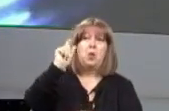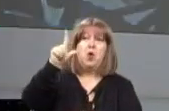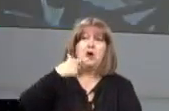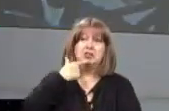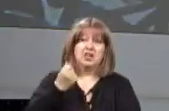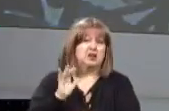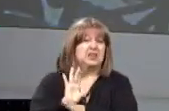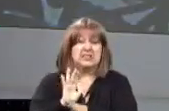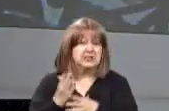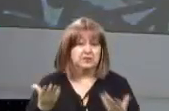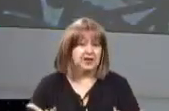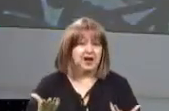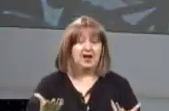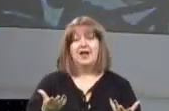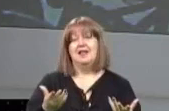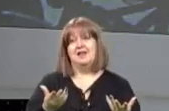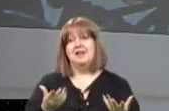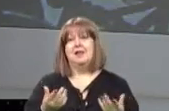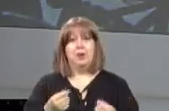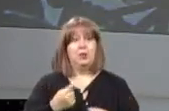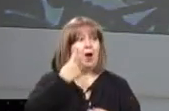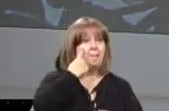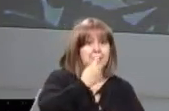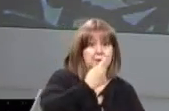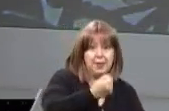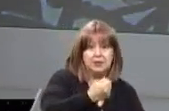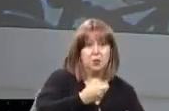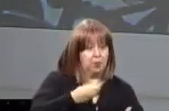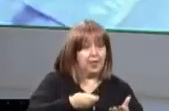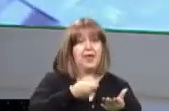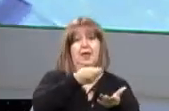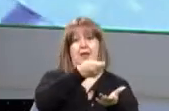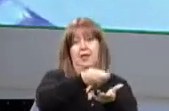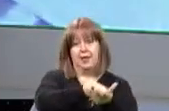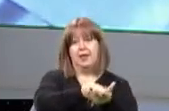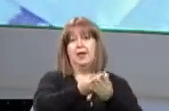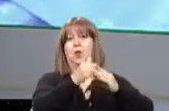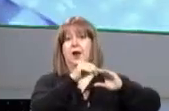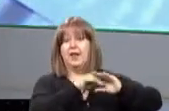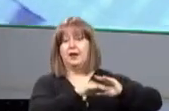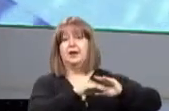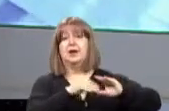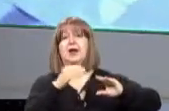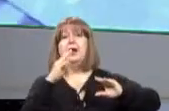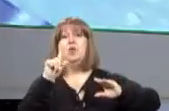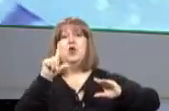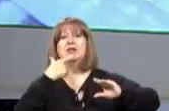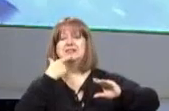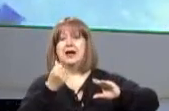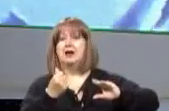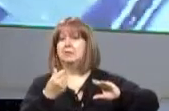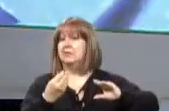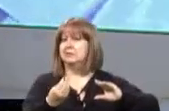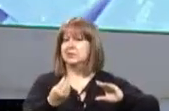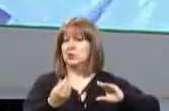de ahorrar por ese lado. Ahora, escuchando que uno con 1.000 pesos, con 2.000 pesos puede estar ahí y resguardarse, bueno, dice, por ahí... Intento. Como